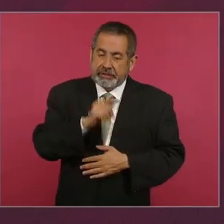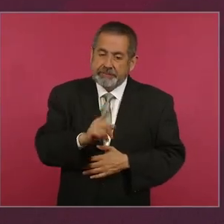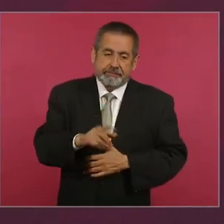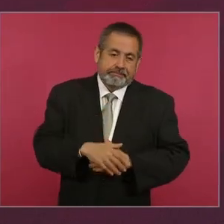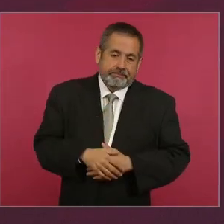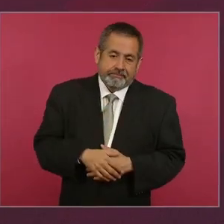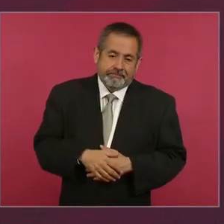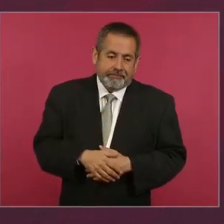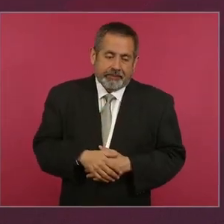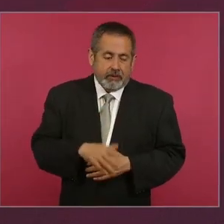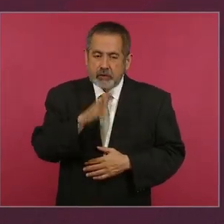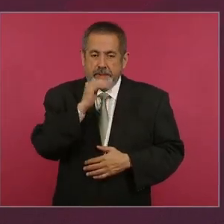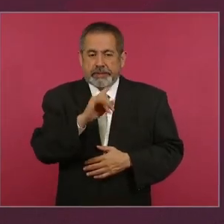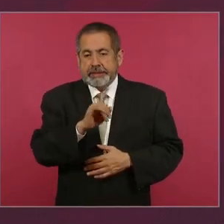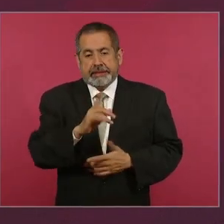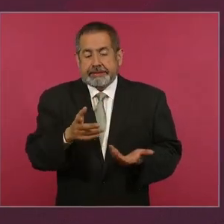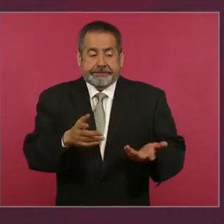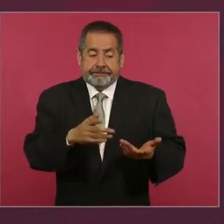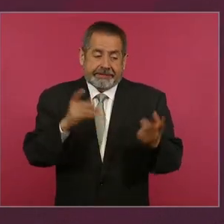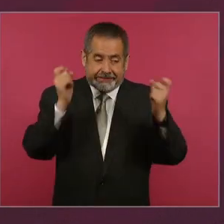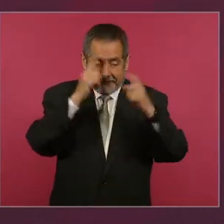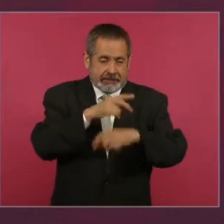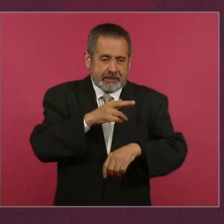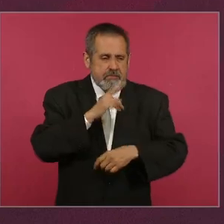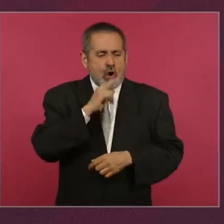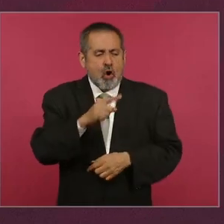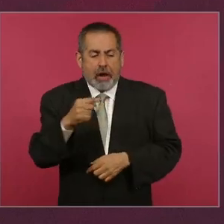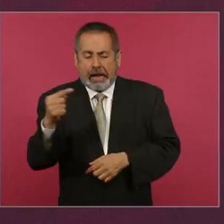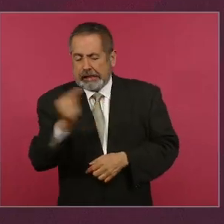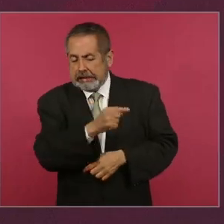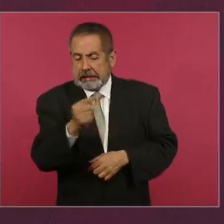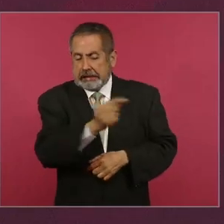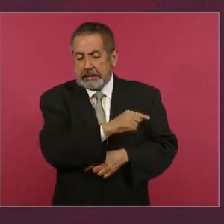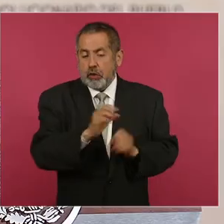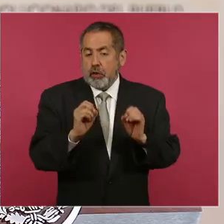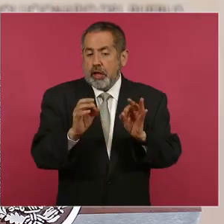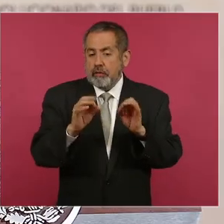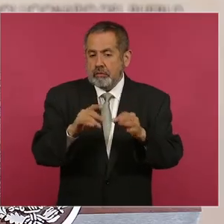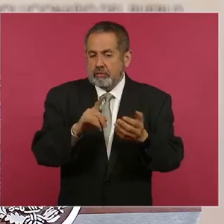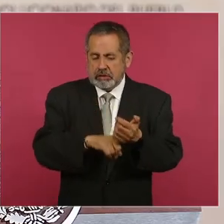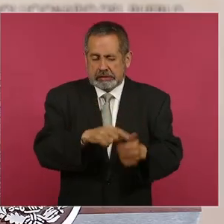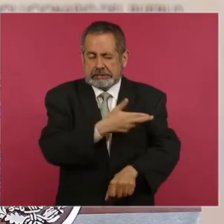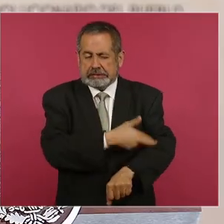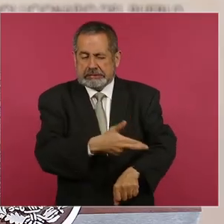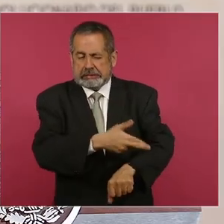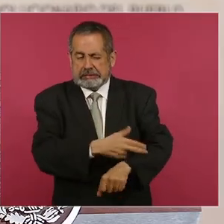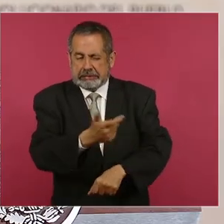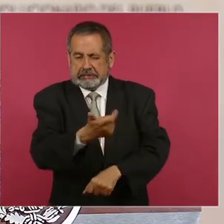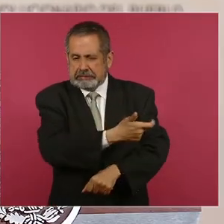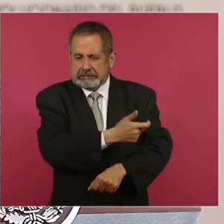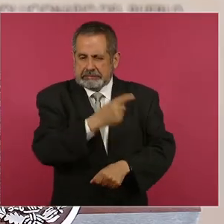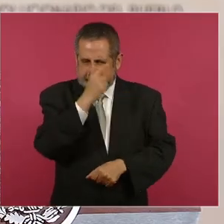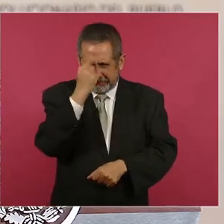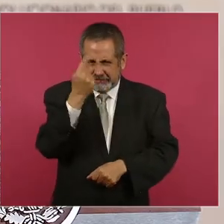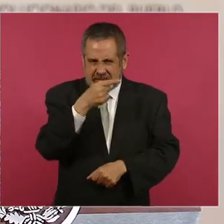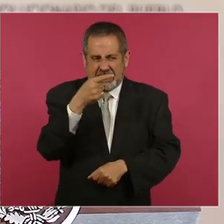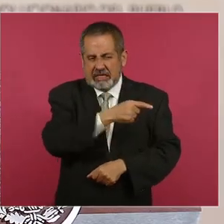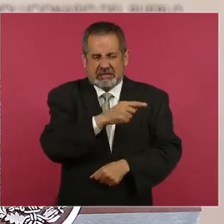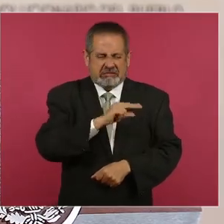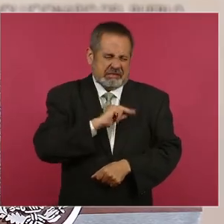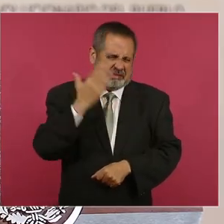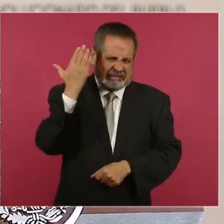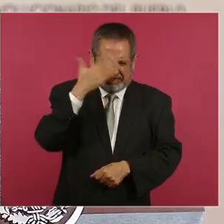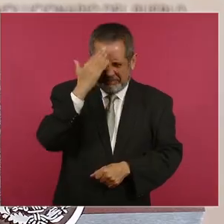no te compliques mucho, ¿no? La vida se puede arreglar, porque hay gente